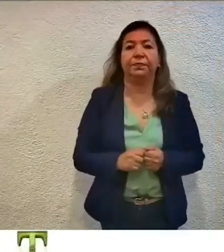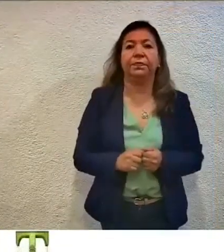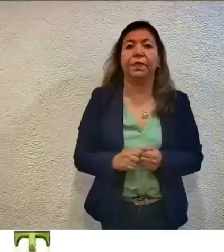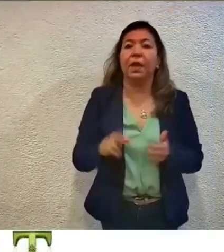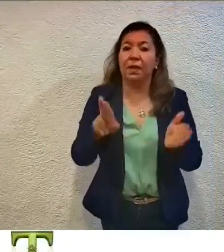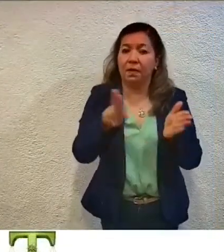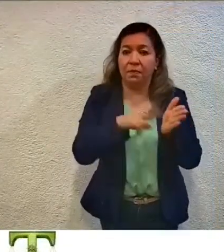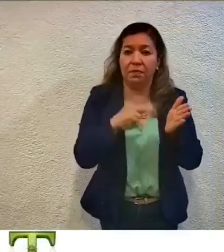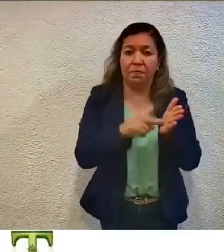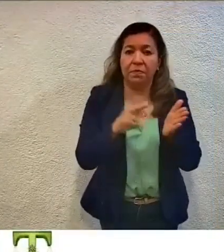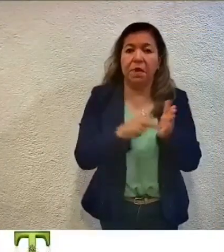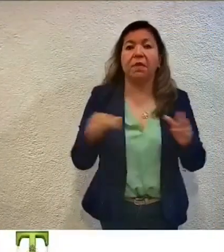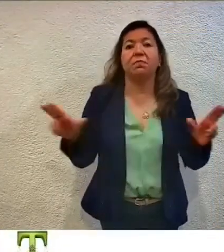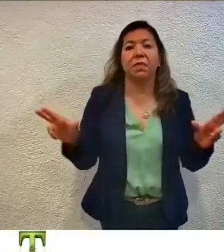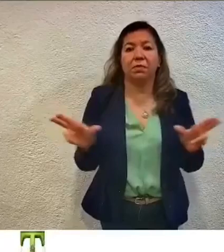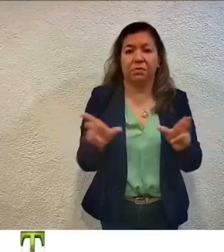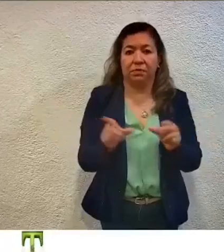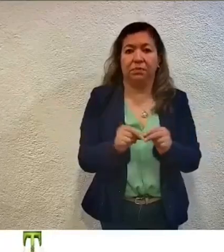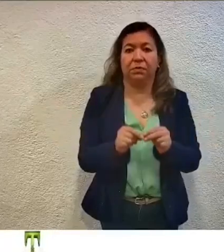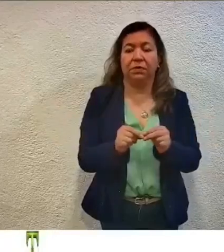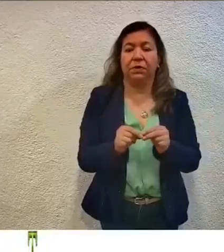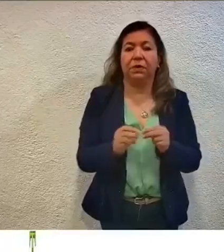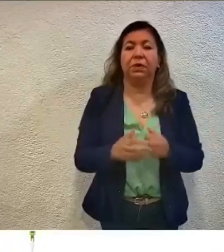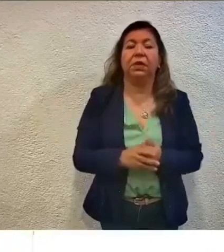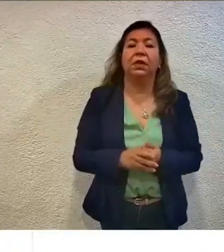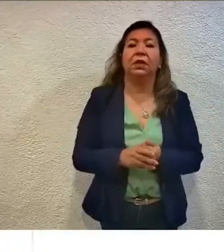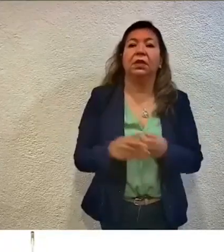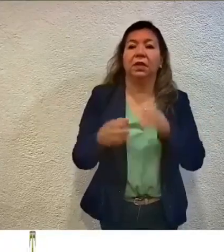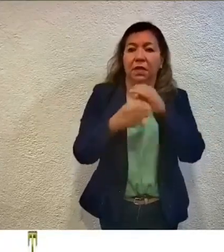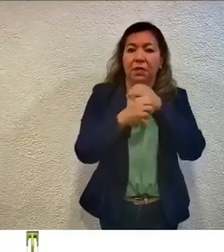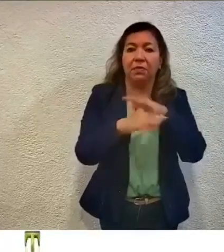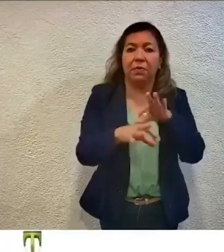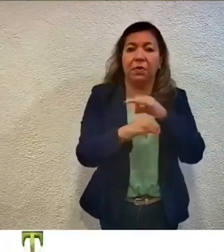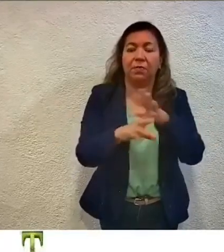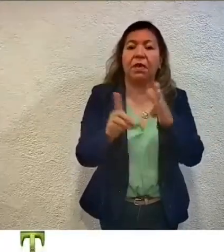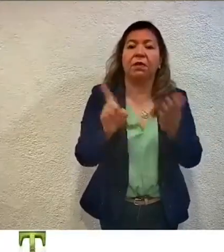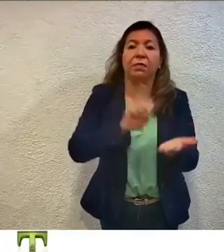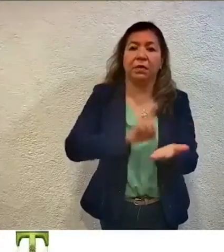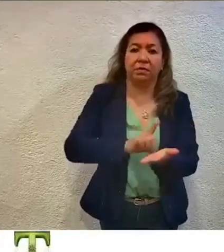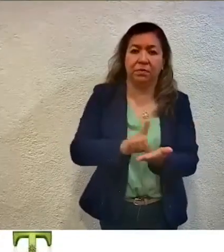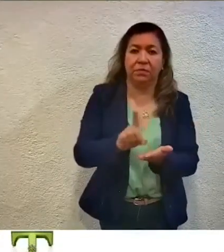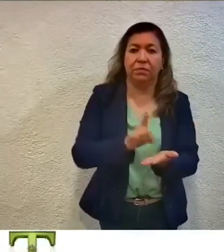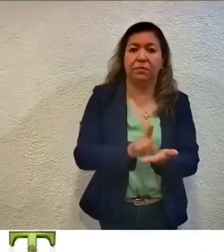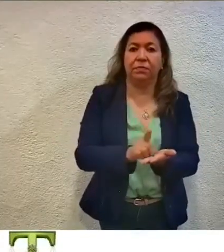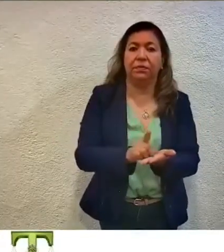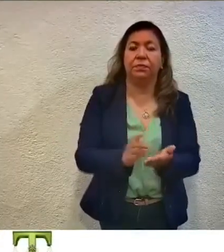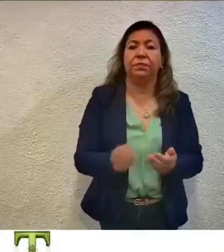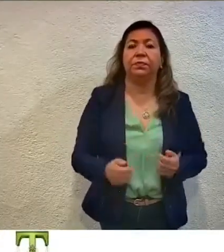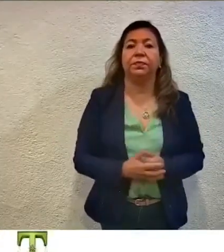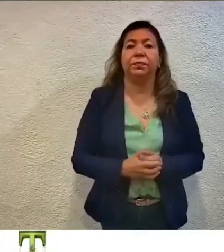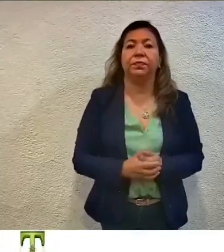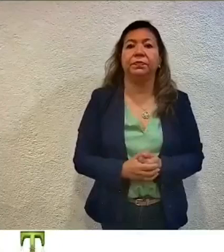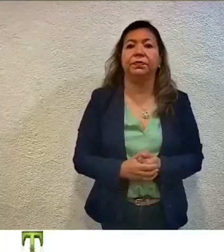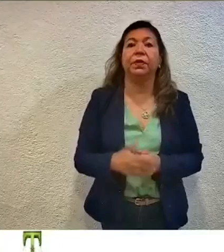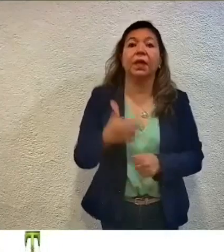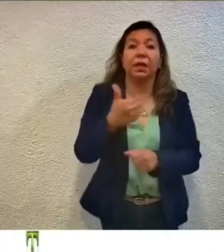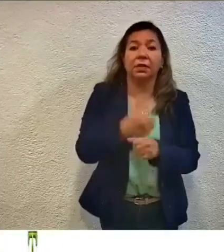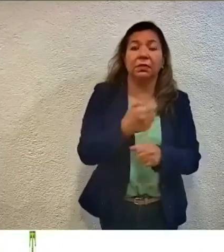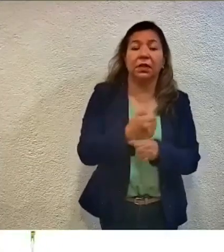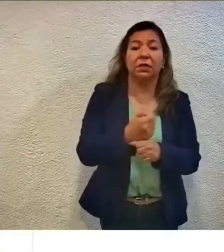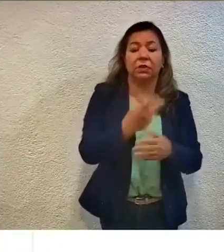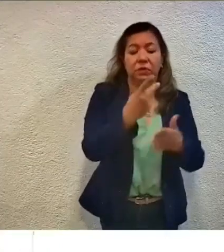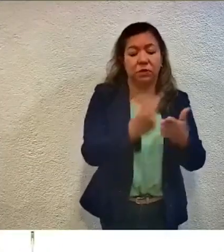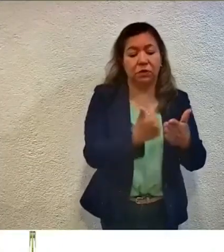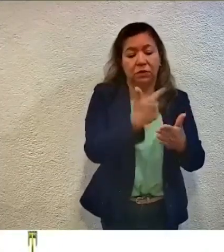secretaria. Le solicito recabar las firmas a la conclusión de esta sesión y, en consecuencia, notificarla como en derecho corresponda.